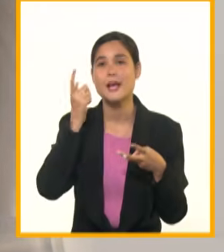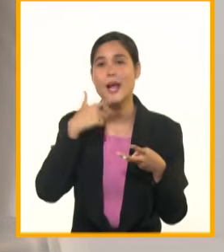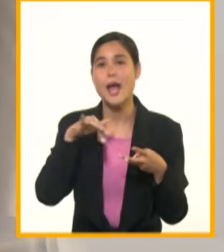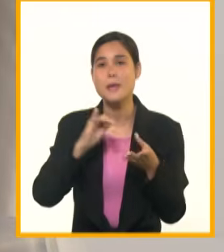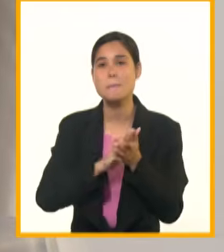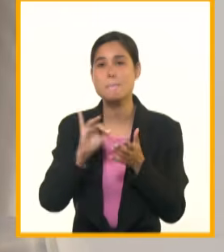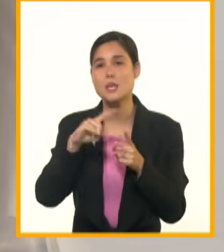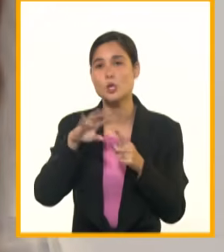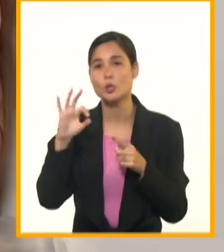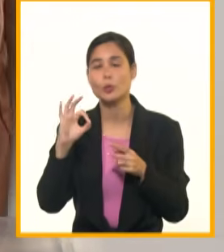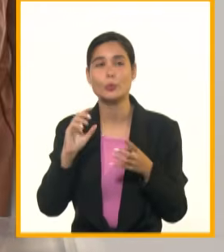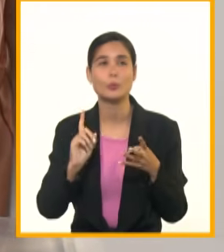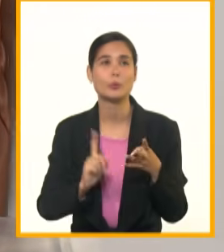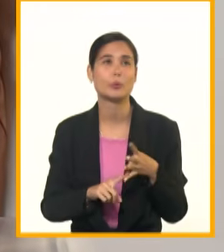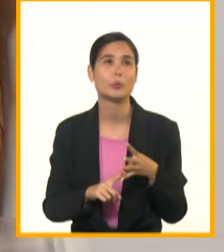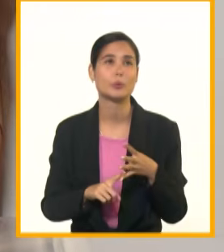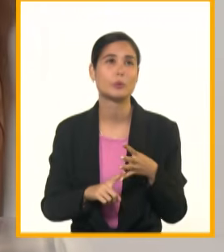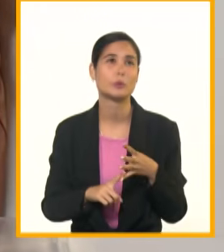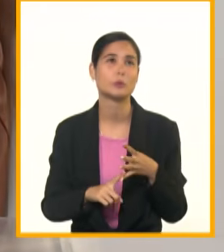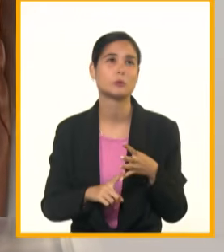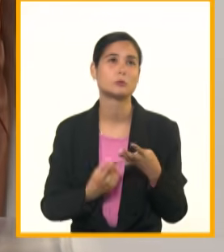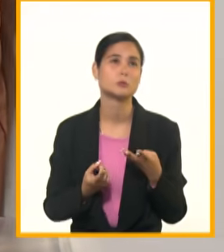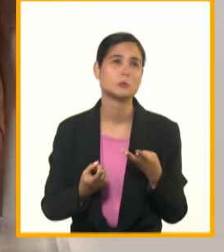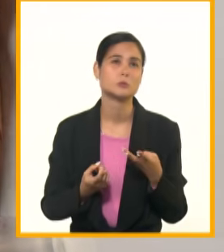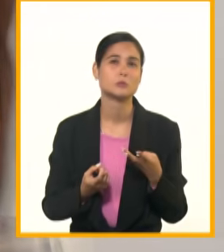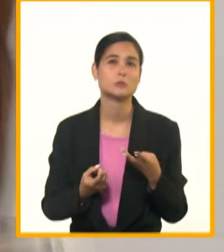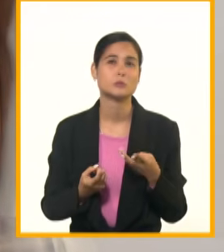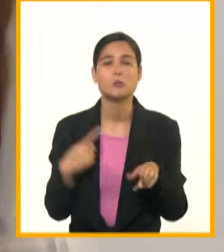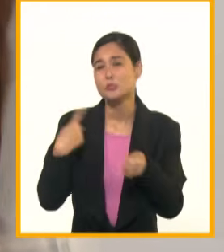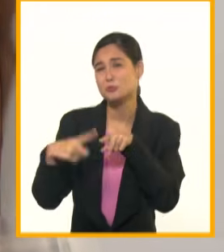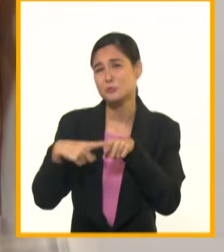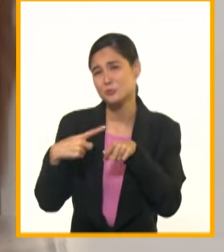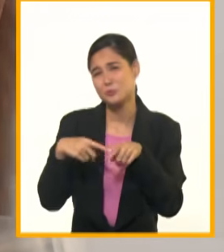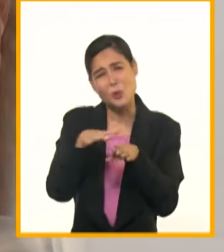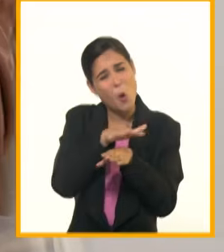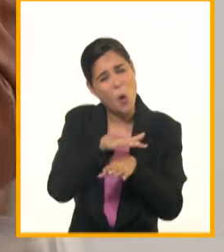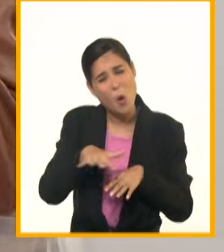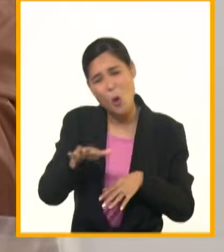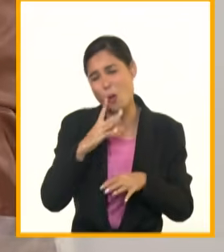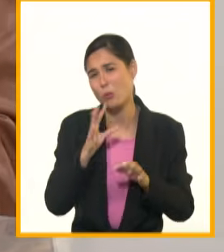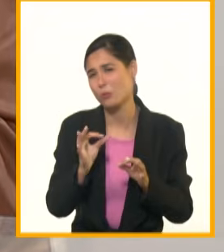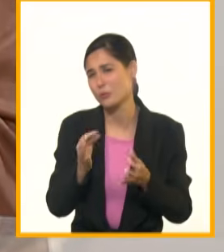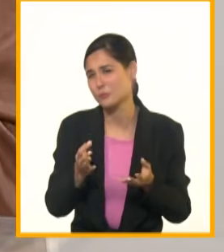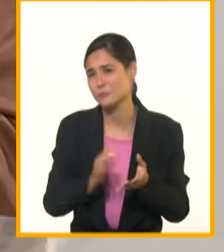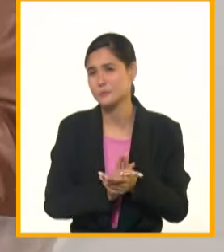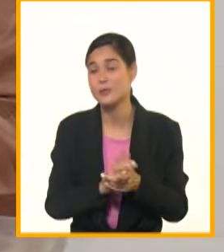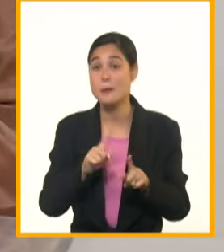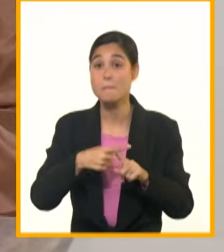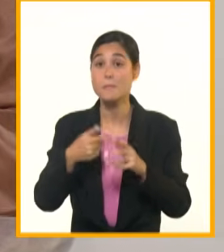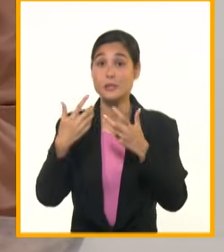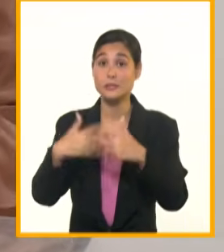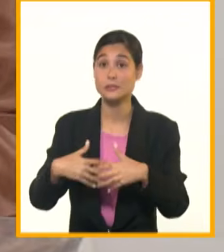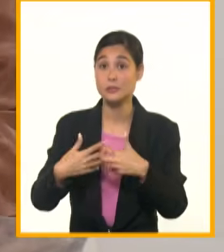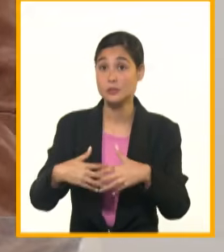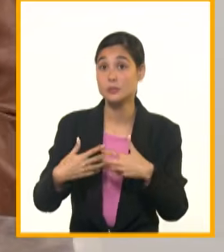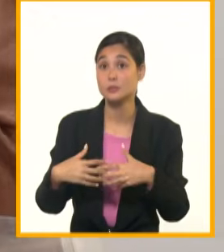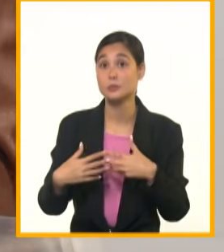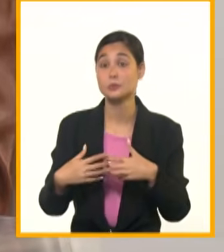tiene a Lutec en San Antonio de aluminio. Es decir que también en la industria